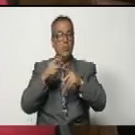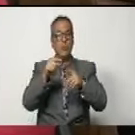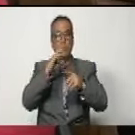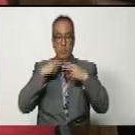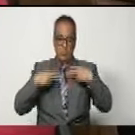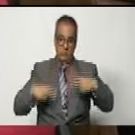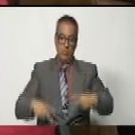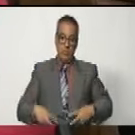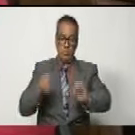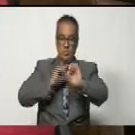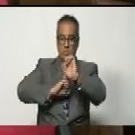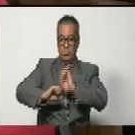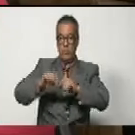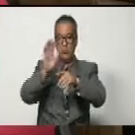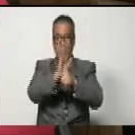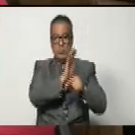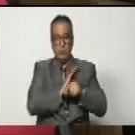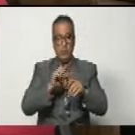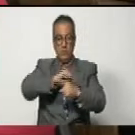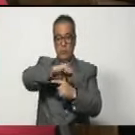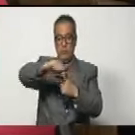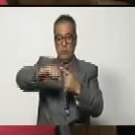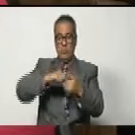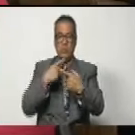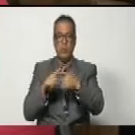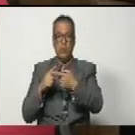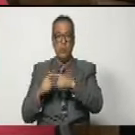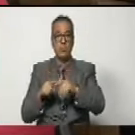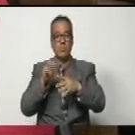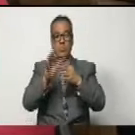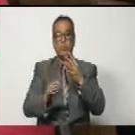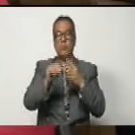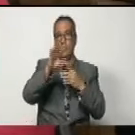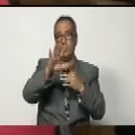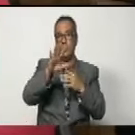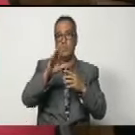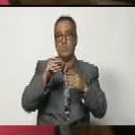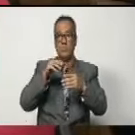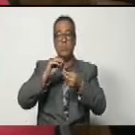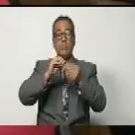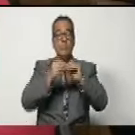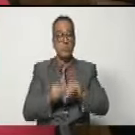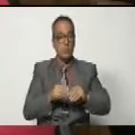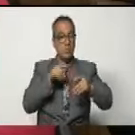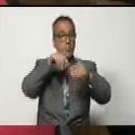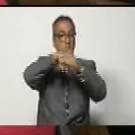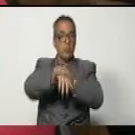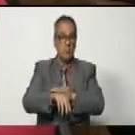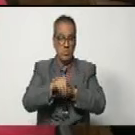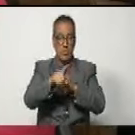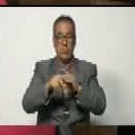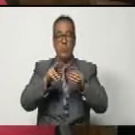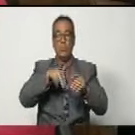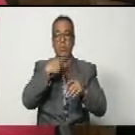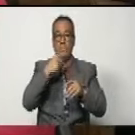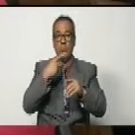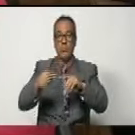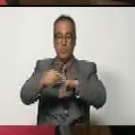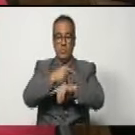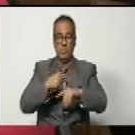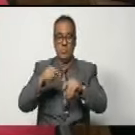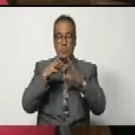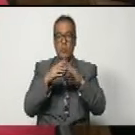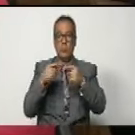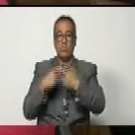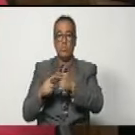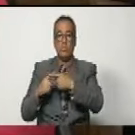vida, la defensa y protección del ambiente, entre otros. 5. Coadyuvar en la implementación de las políticas de Estado en todas